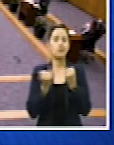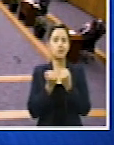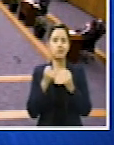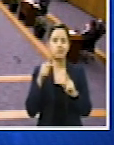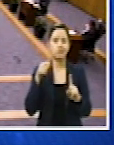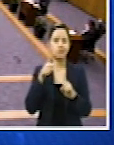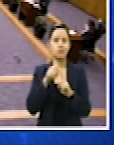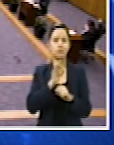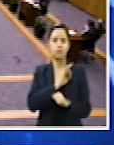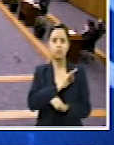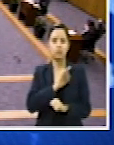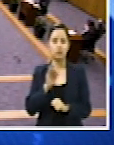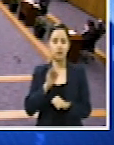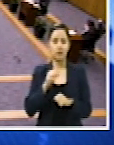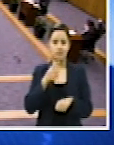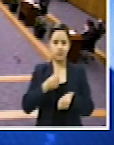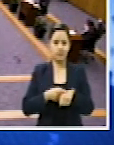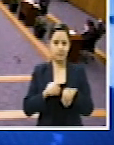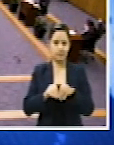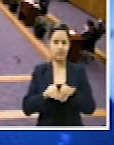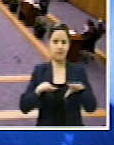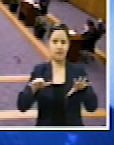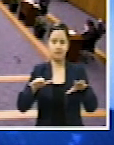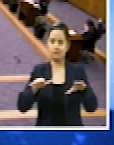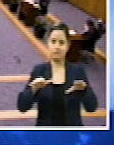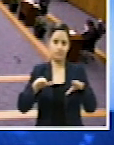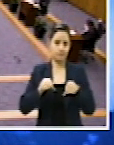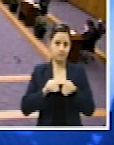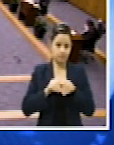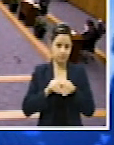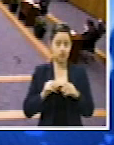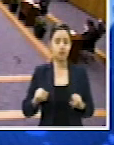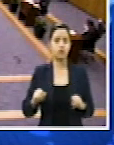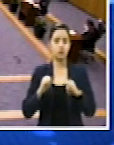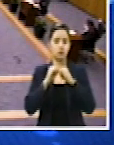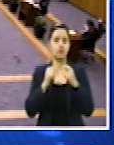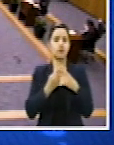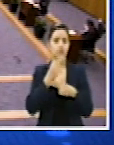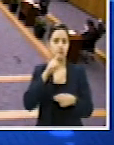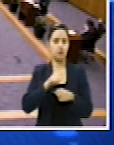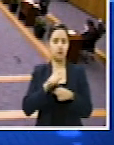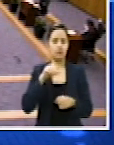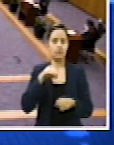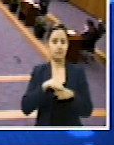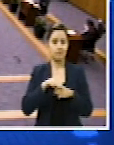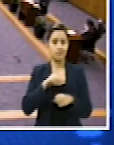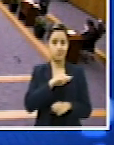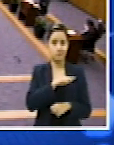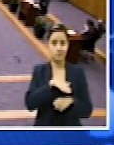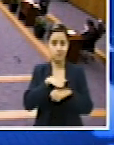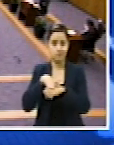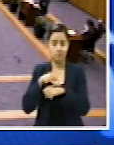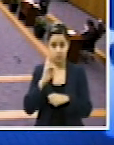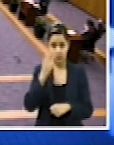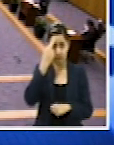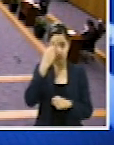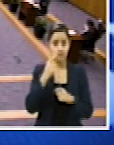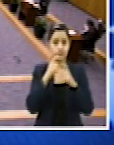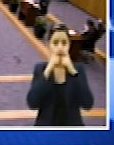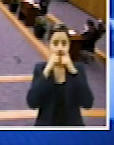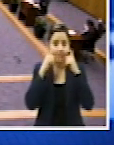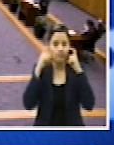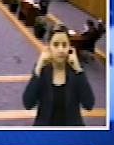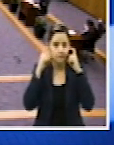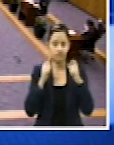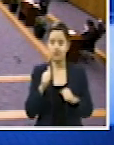tuvimos apenas el 1 de agosto pasado. Pero en ese momento la Corte dijo que no, porque el INE tenía la